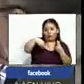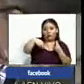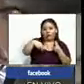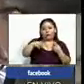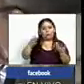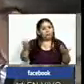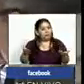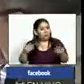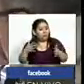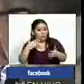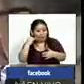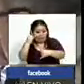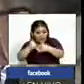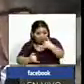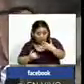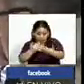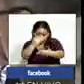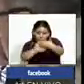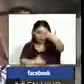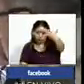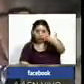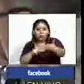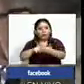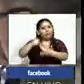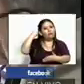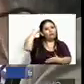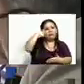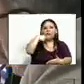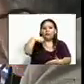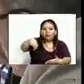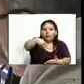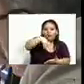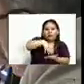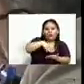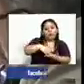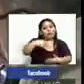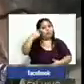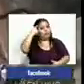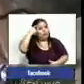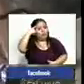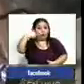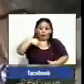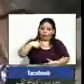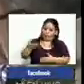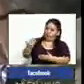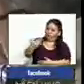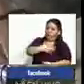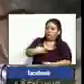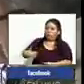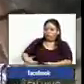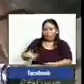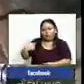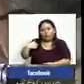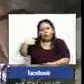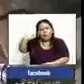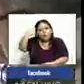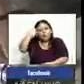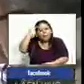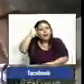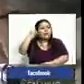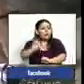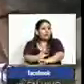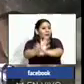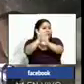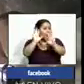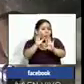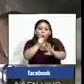tenga pues al final un resultado importante para el país. Entonces yo pienso, presidente, que a mí me parece que es importante esclarecer